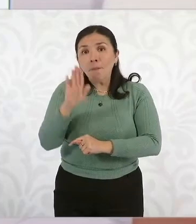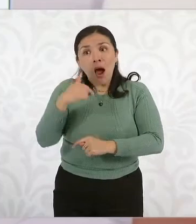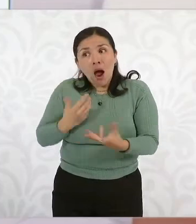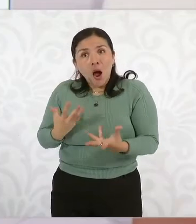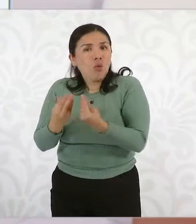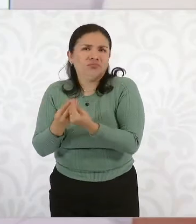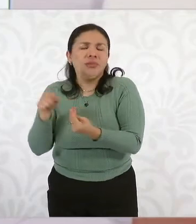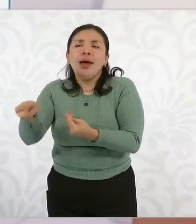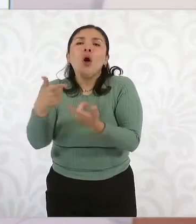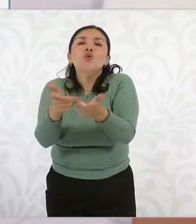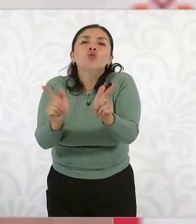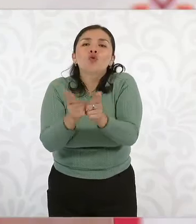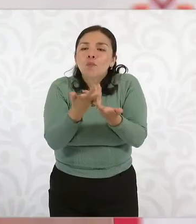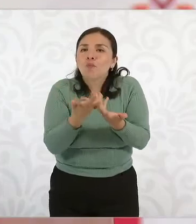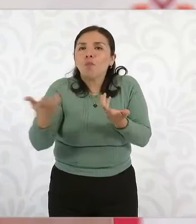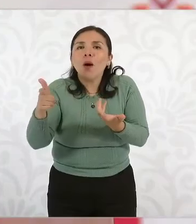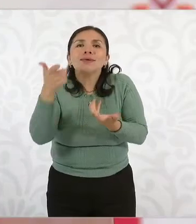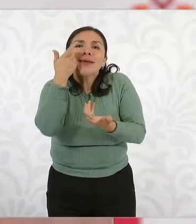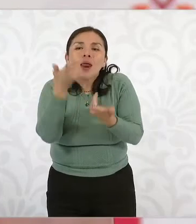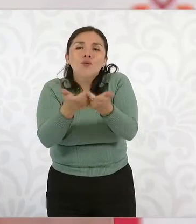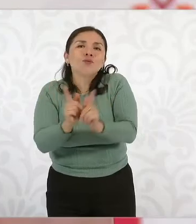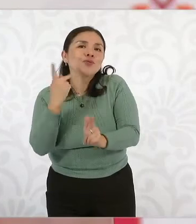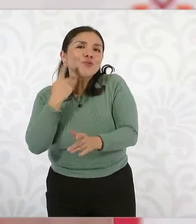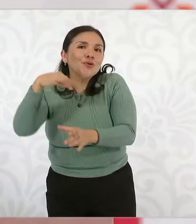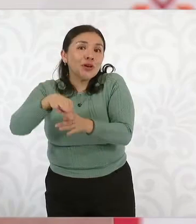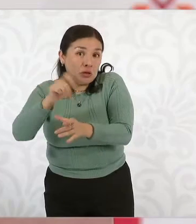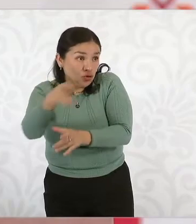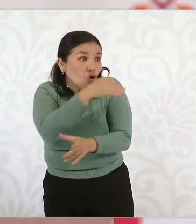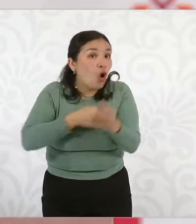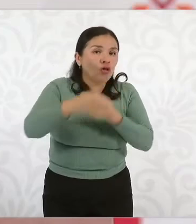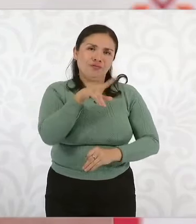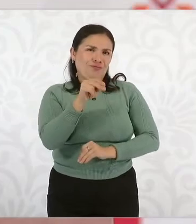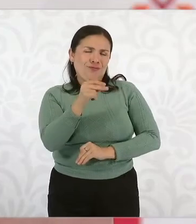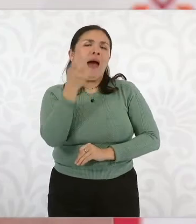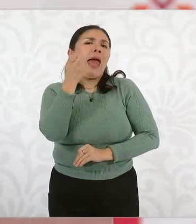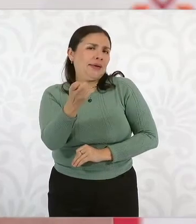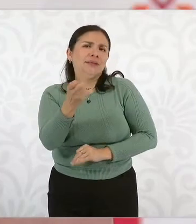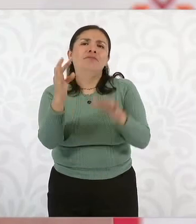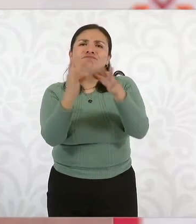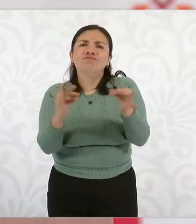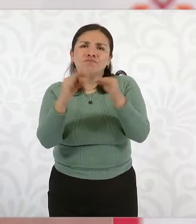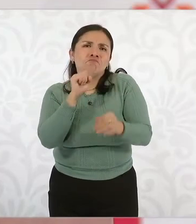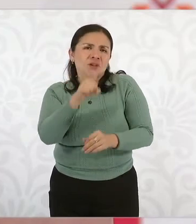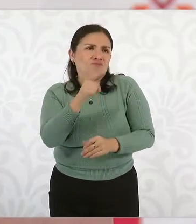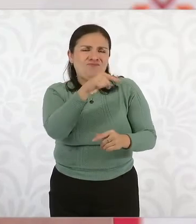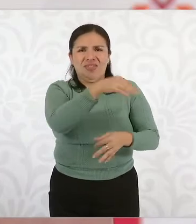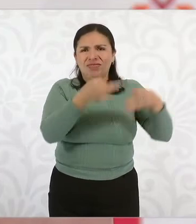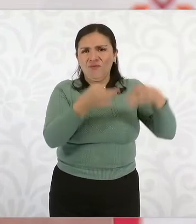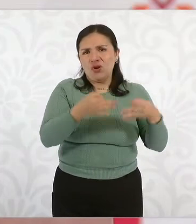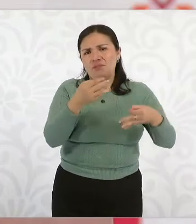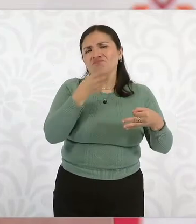de la sociedad, no es Somos México. Entonces ese es el argumento que establece la autoridad